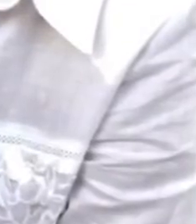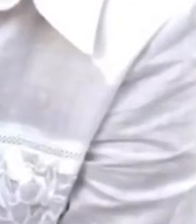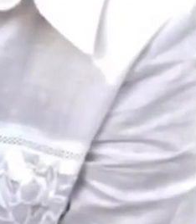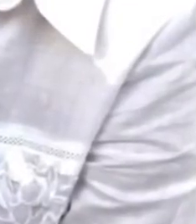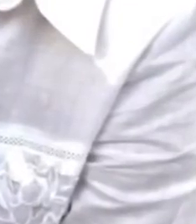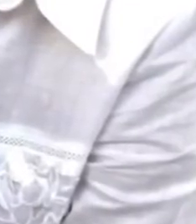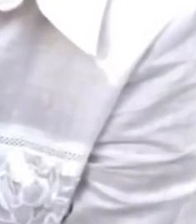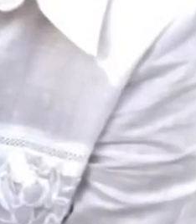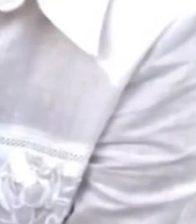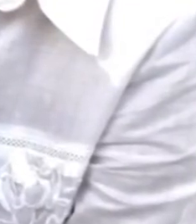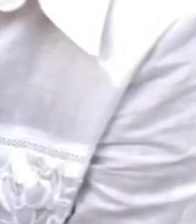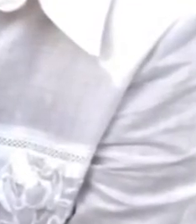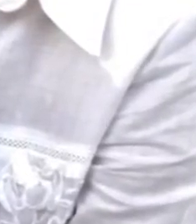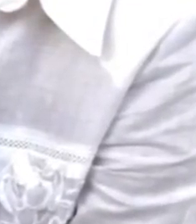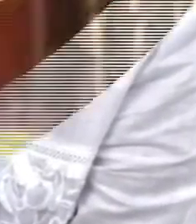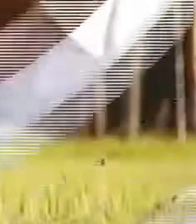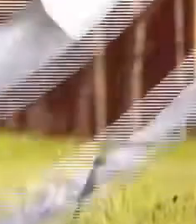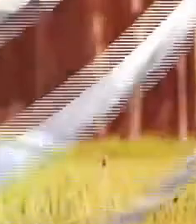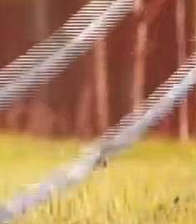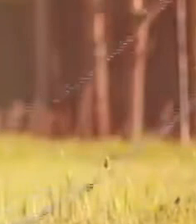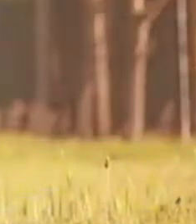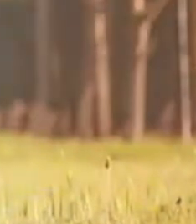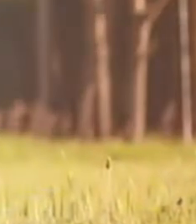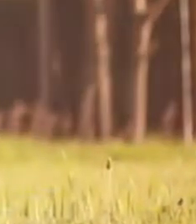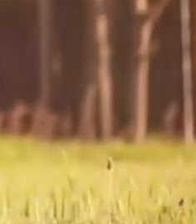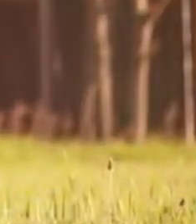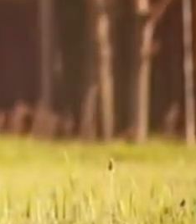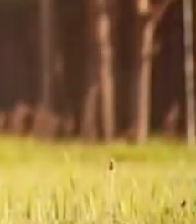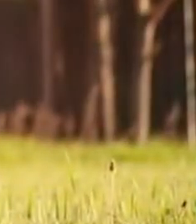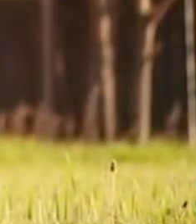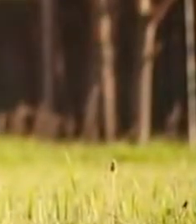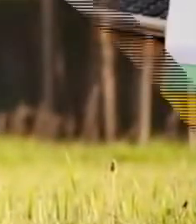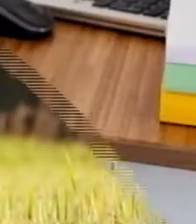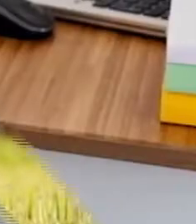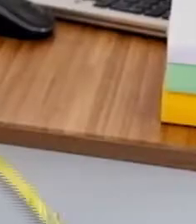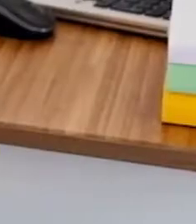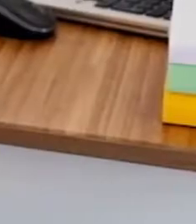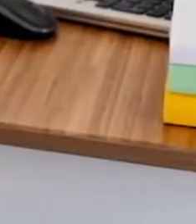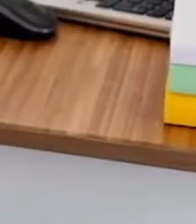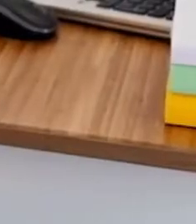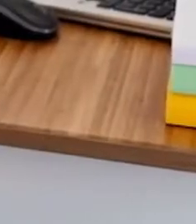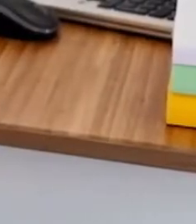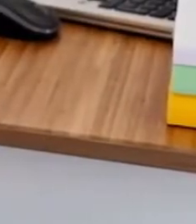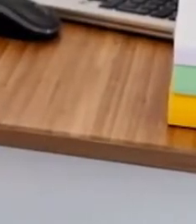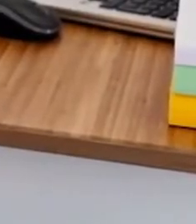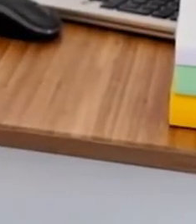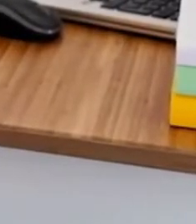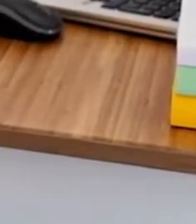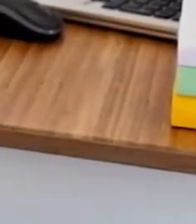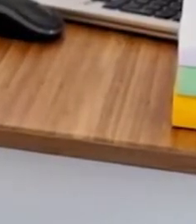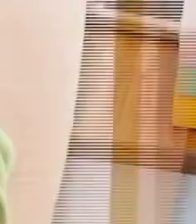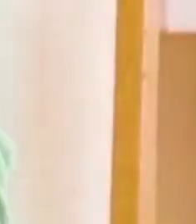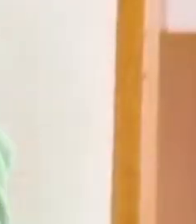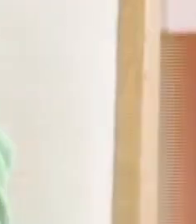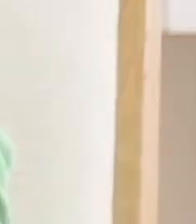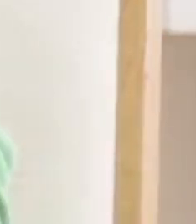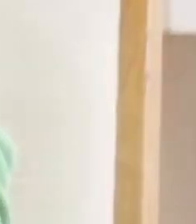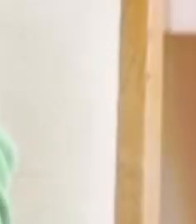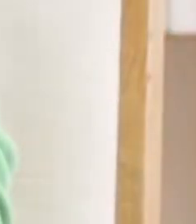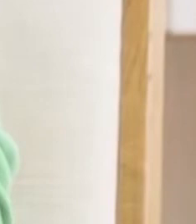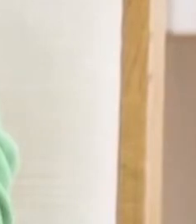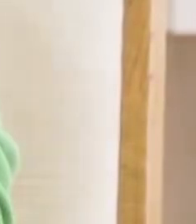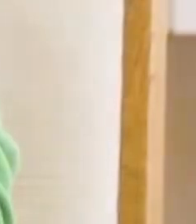derechos, infórmate, empodérate, transforma y conquista el mundo. Mujeres con